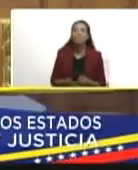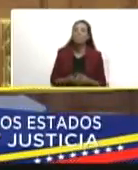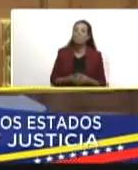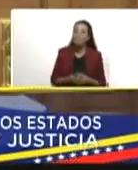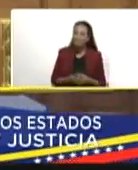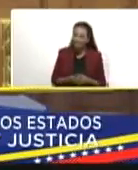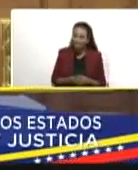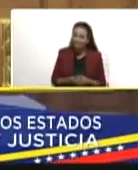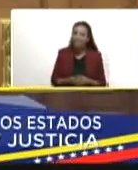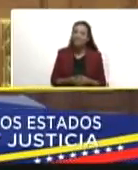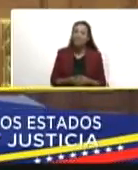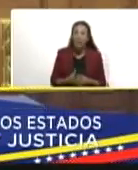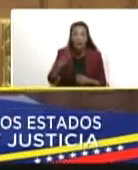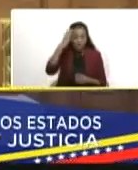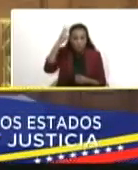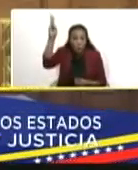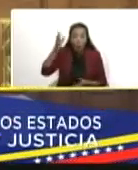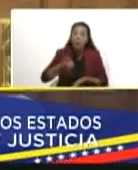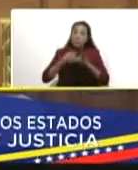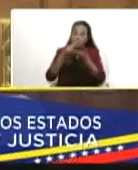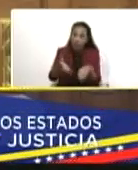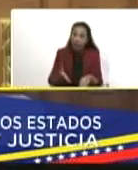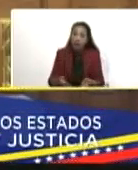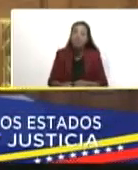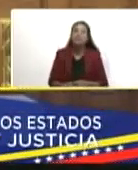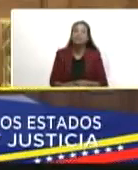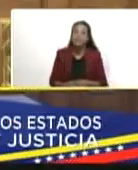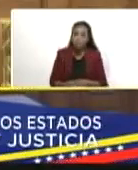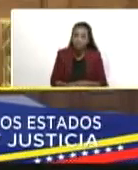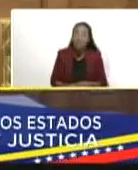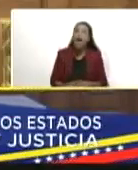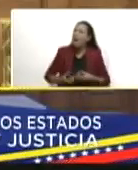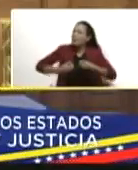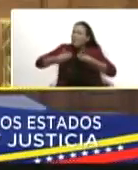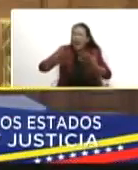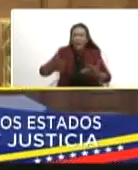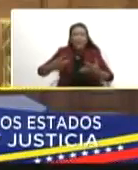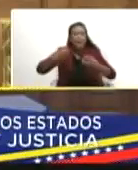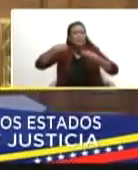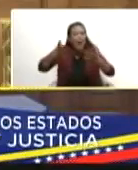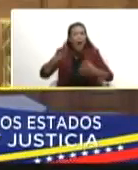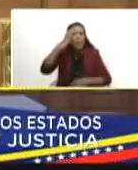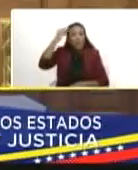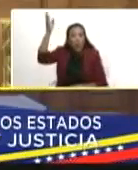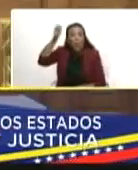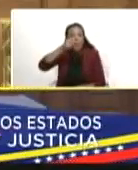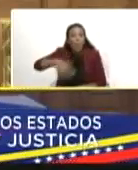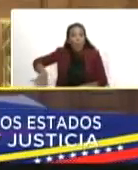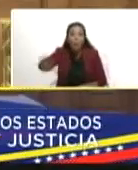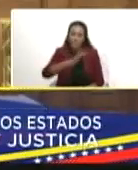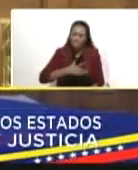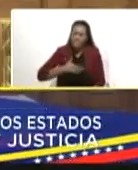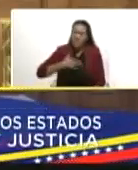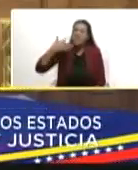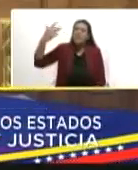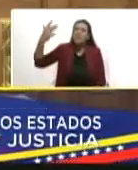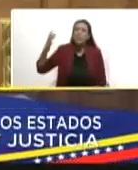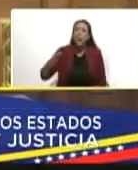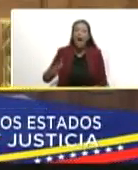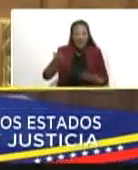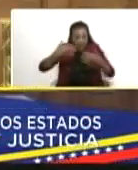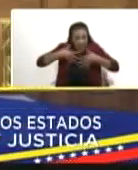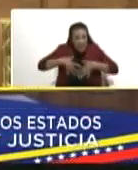económico Dios proveerá ha proveído Dios a nuestro pueblo de fuerza espiritual de